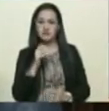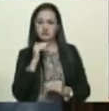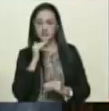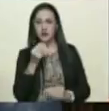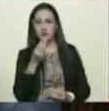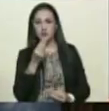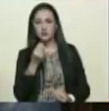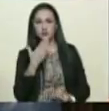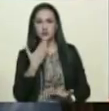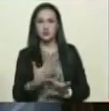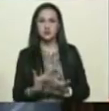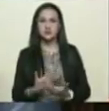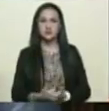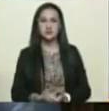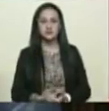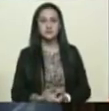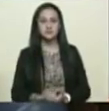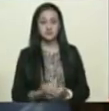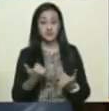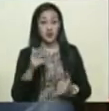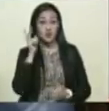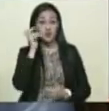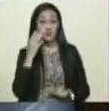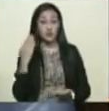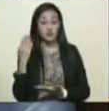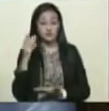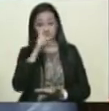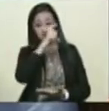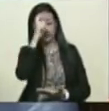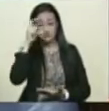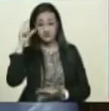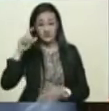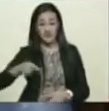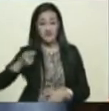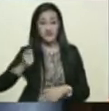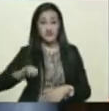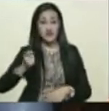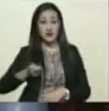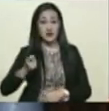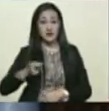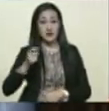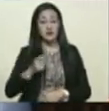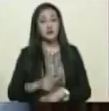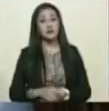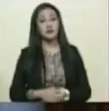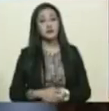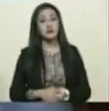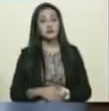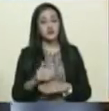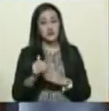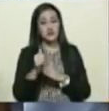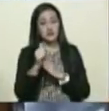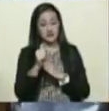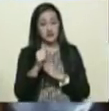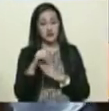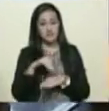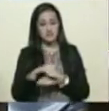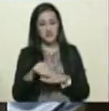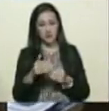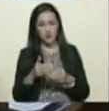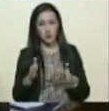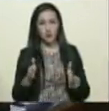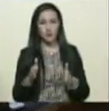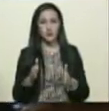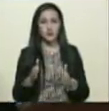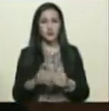mi escuchado entonces el fiscal general de la república tarek william saab como el líder del ministerio público ha